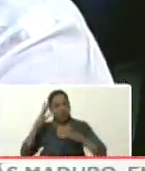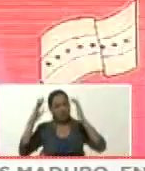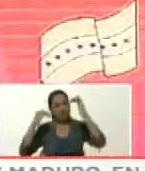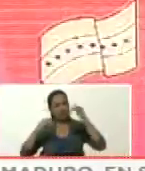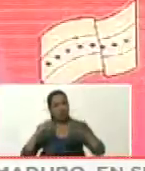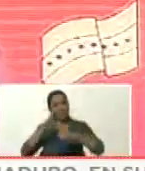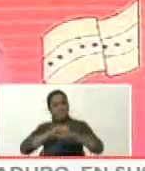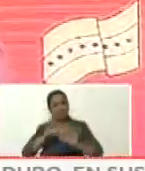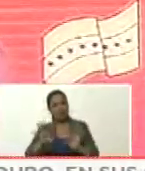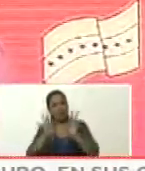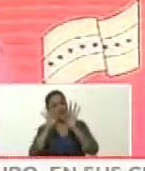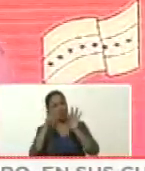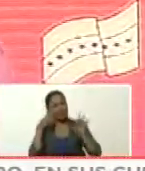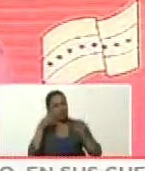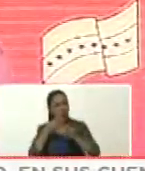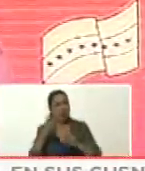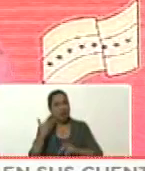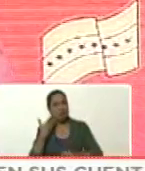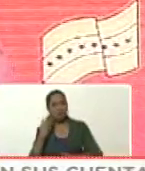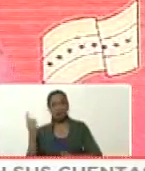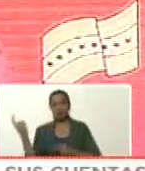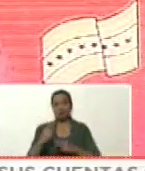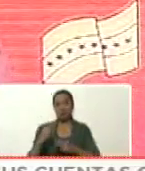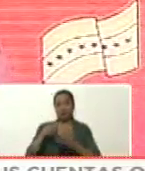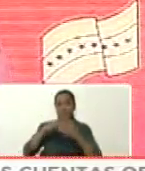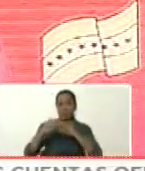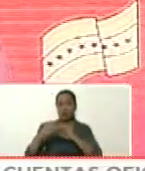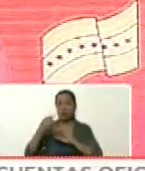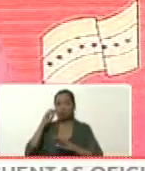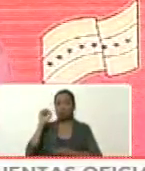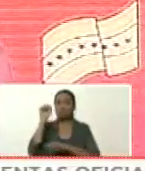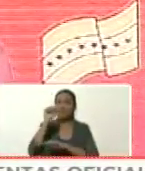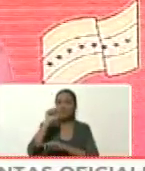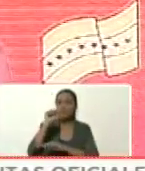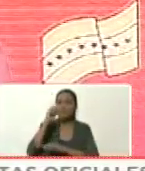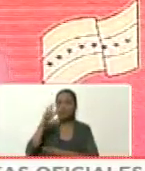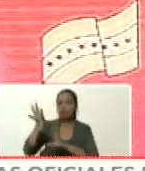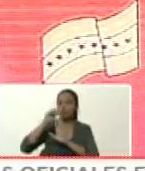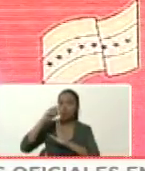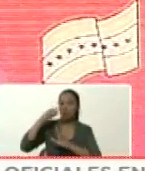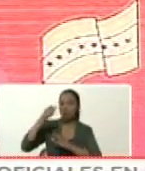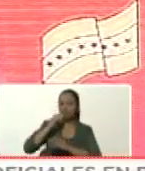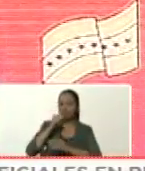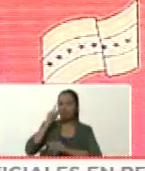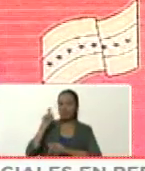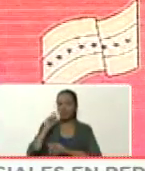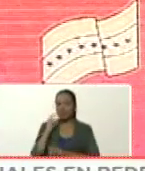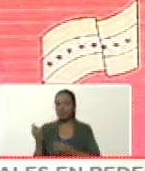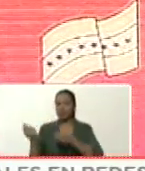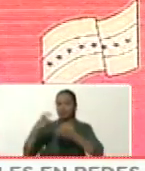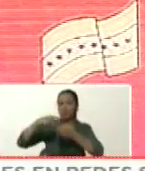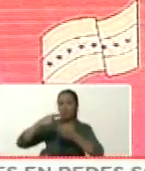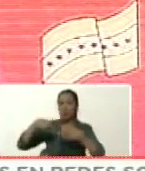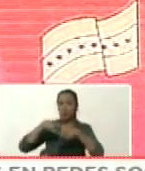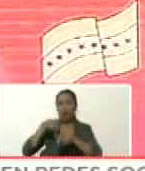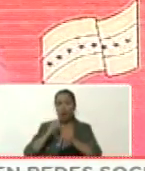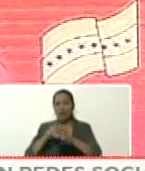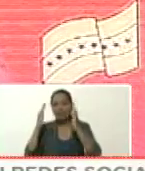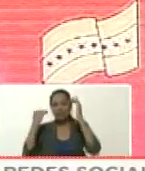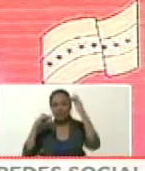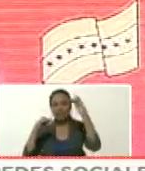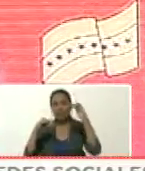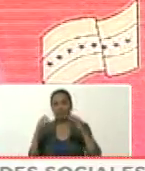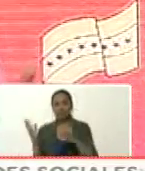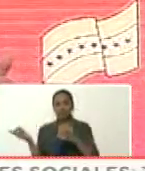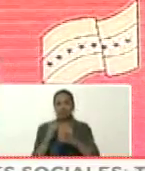médica especializada. Llega a barrio adentro, toca la puerta, capta, incorpora, atiende. Llega a